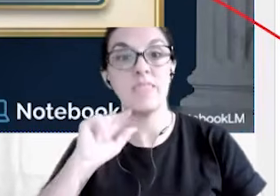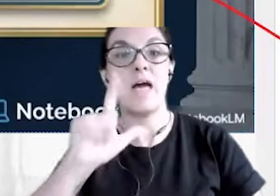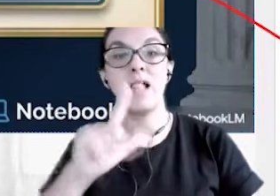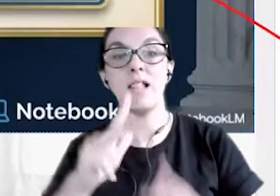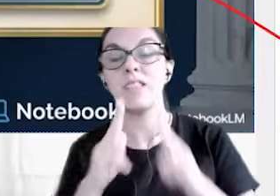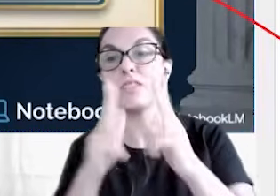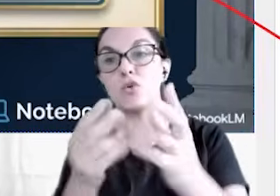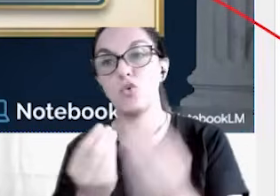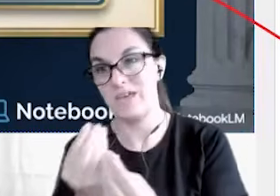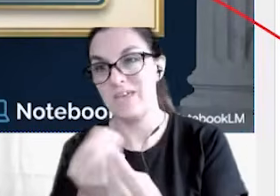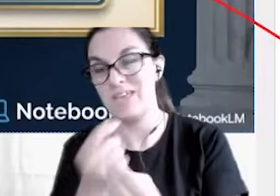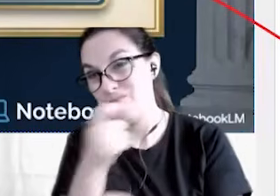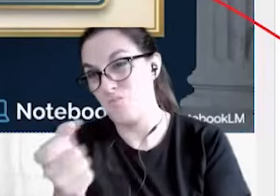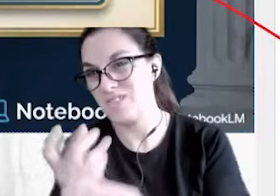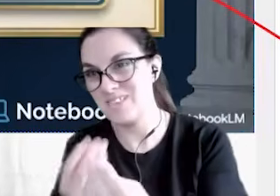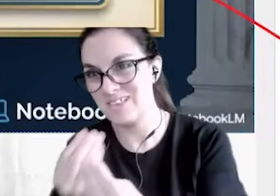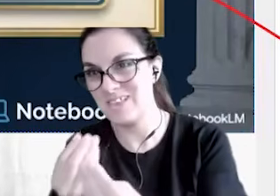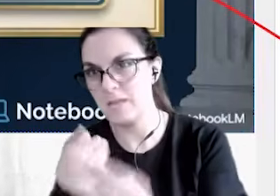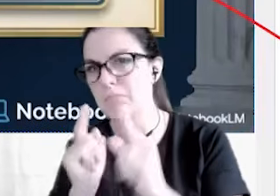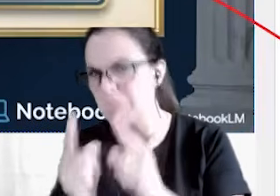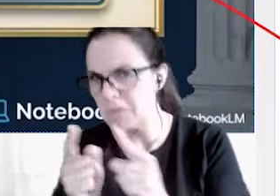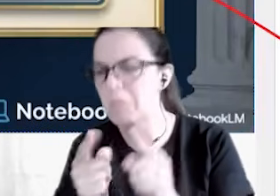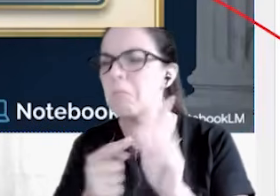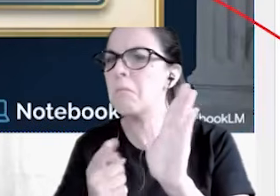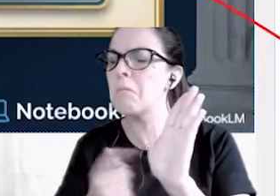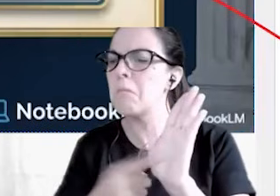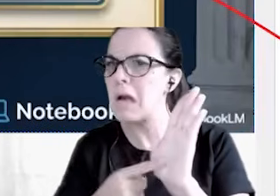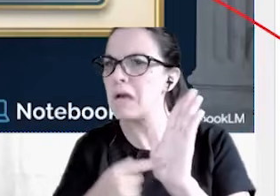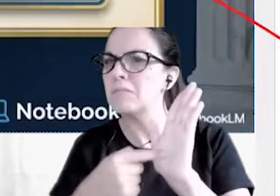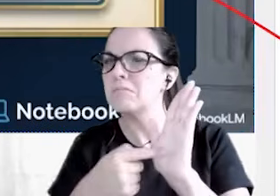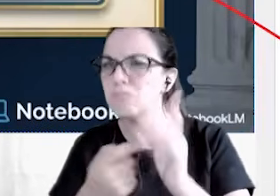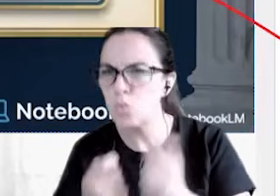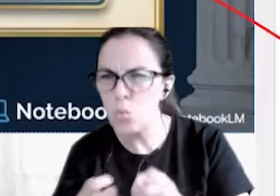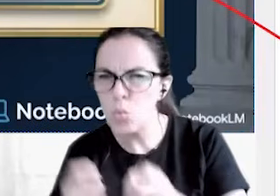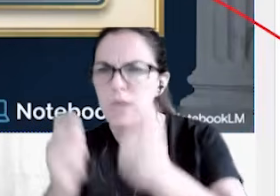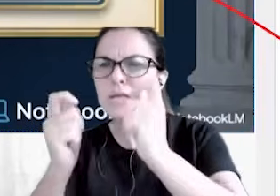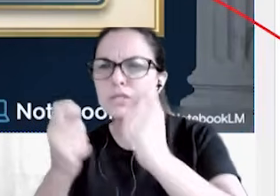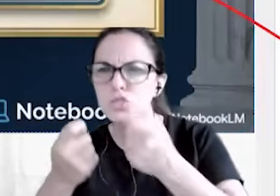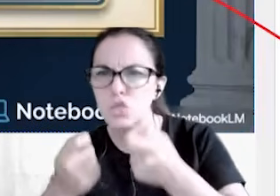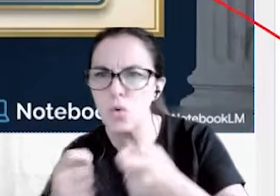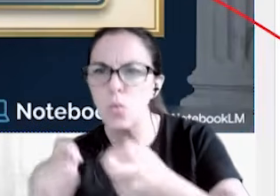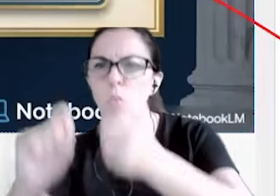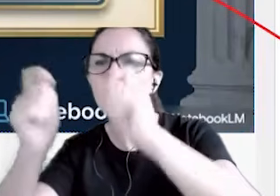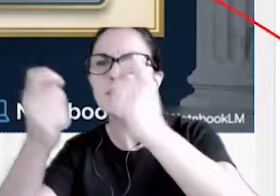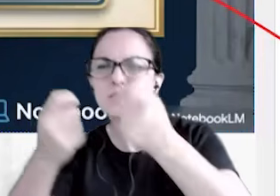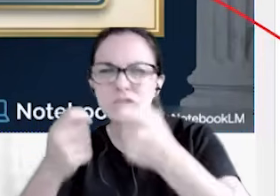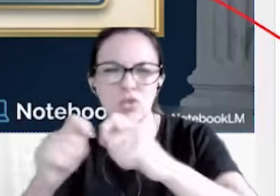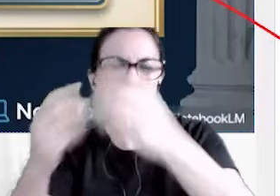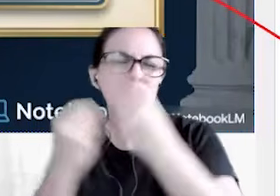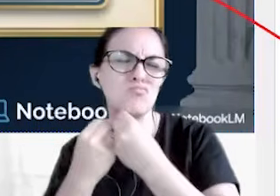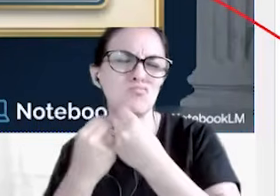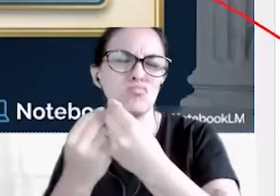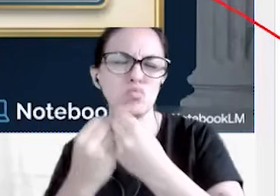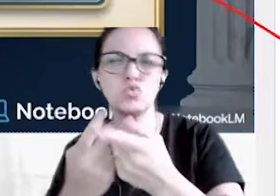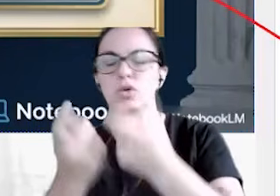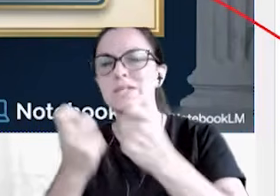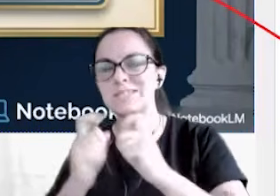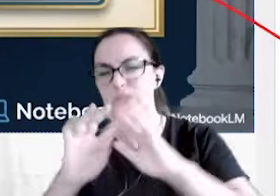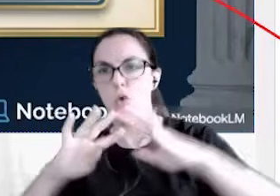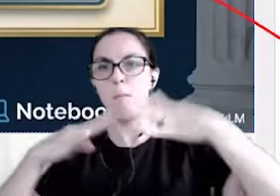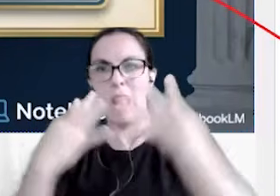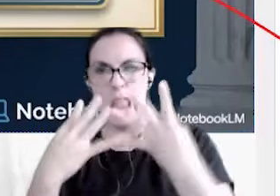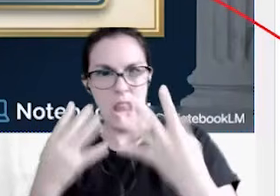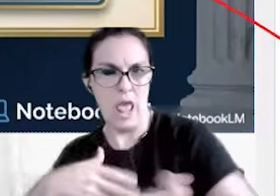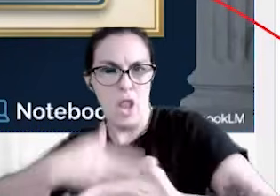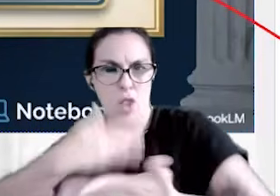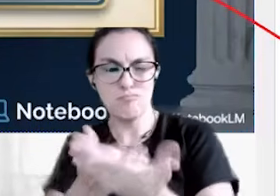es, ante la cantidad de causas no uniformes que hay, solicito un fallo plenario y que esta cuestión se